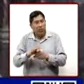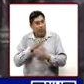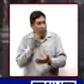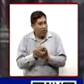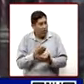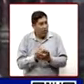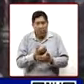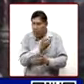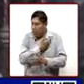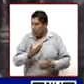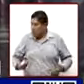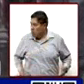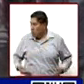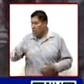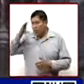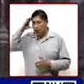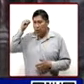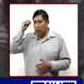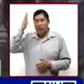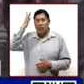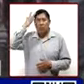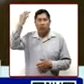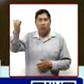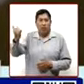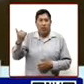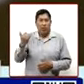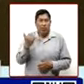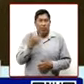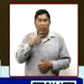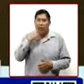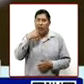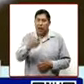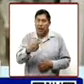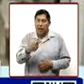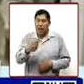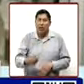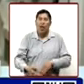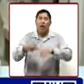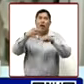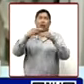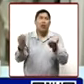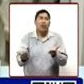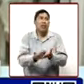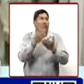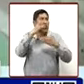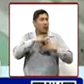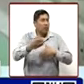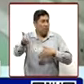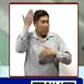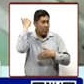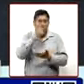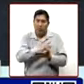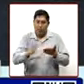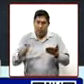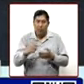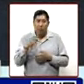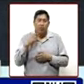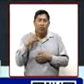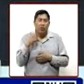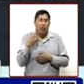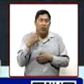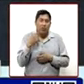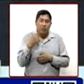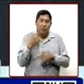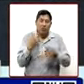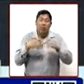de Economía y el presidente, primero por haber dado el anuncio del incremento salarial la anterior semana, el 3% justamente